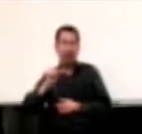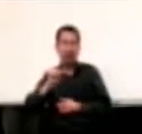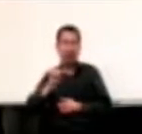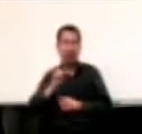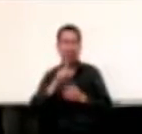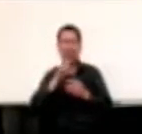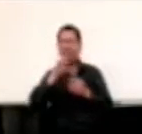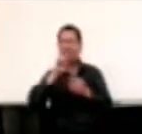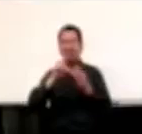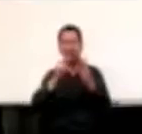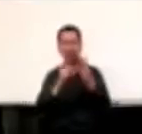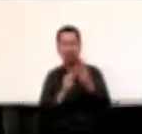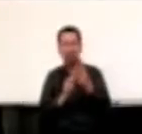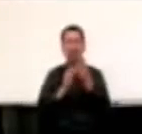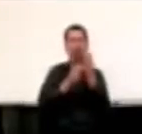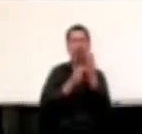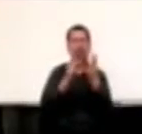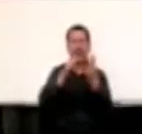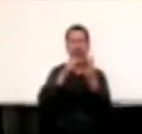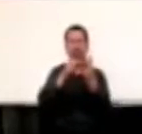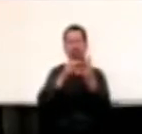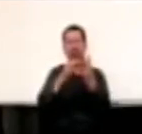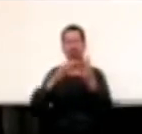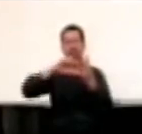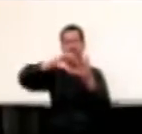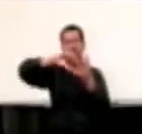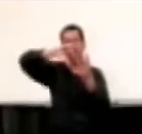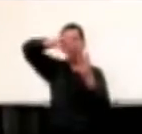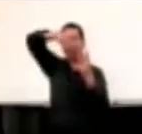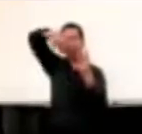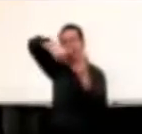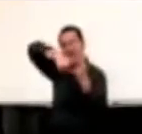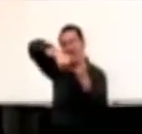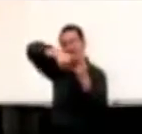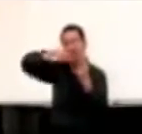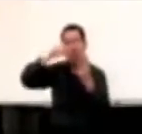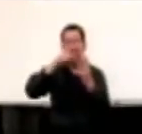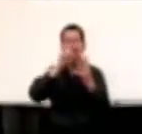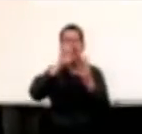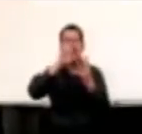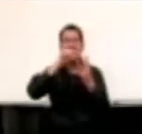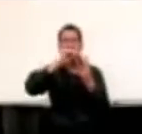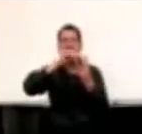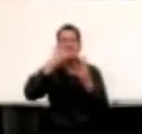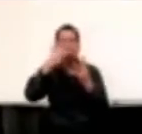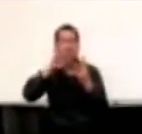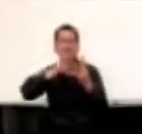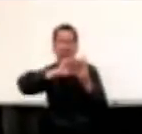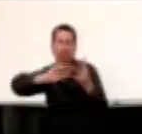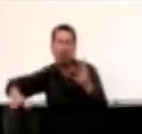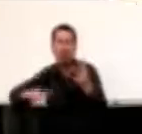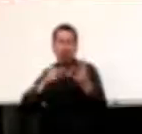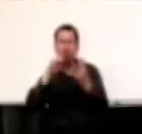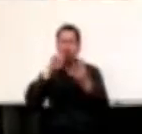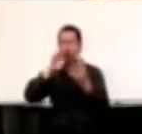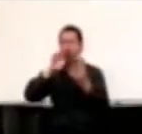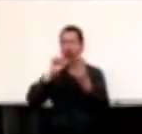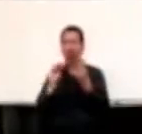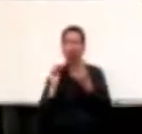PRD, digamos, casi un de nuevo sistema de tres partidos, como lo que habíamos tenido desde 97